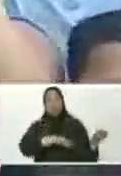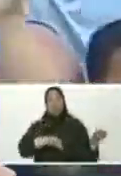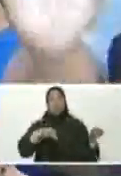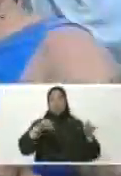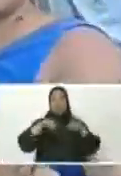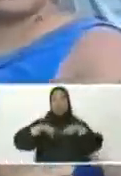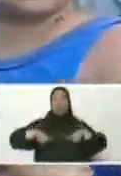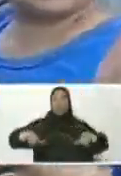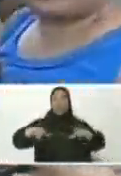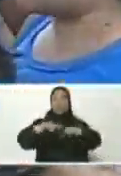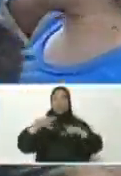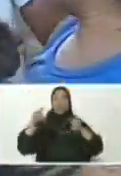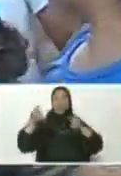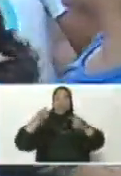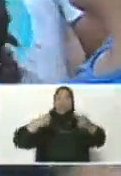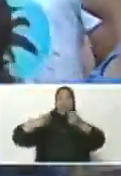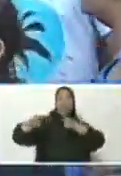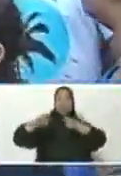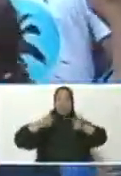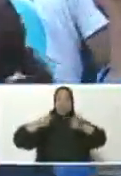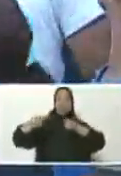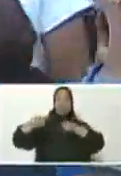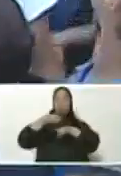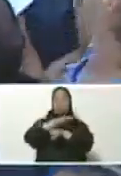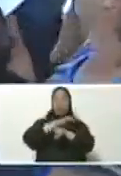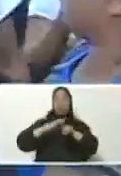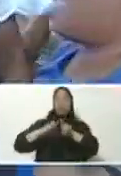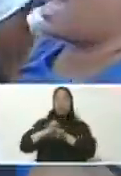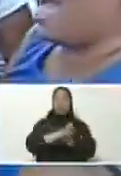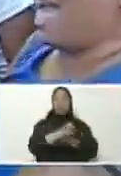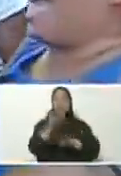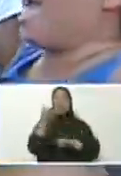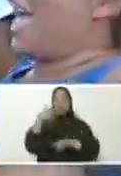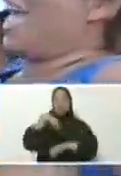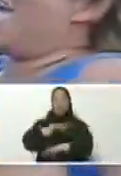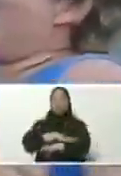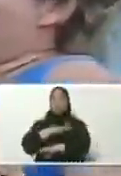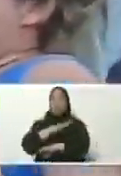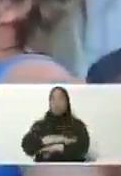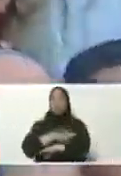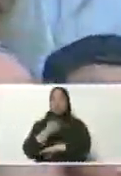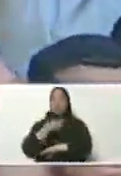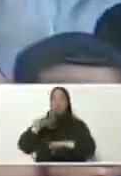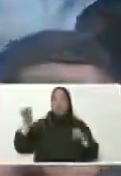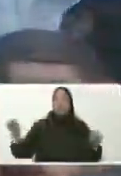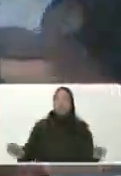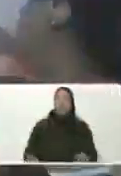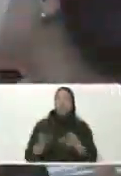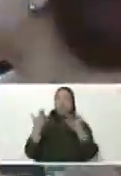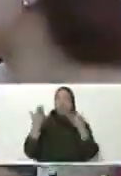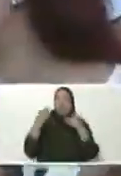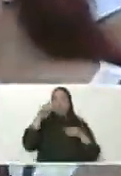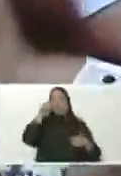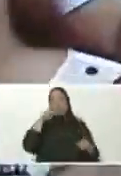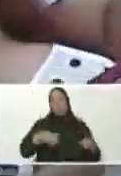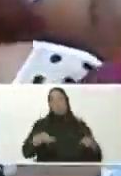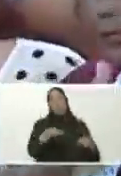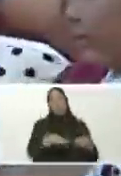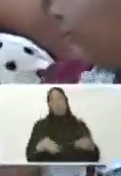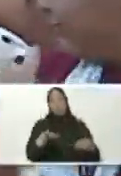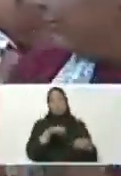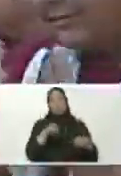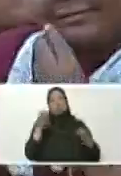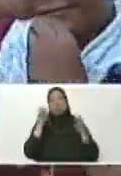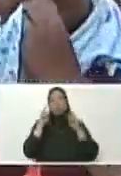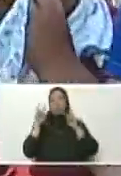en lo económico, en lo cultural, el socialismo en lo moral, en lo espiritual, ese pueblo. Mira, ahora la